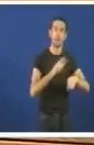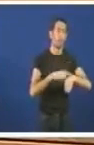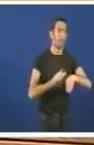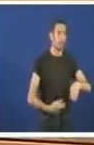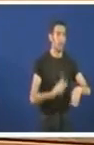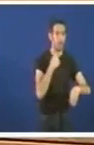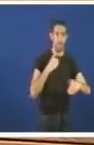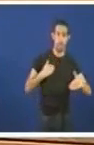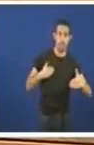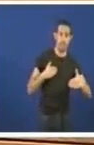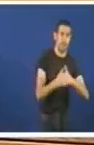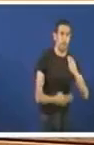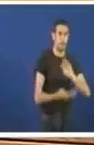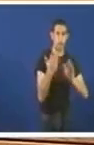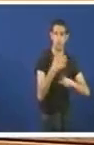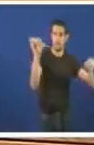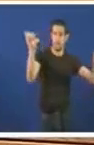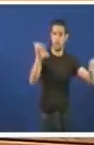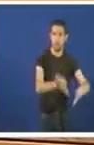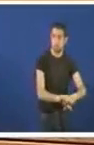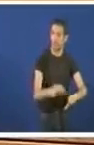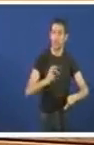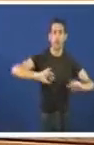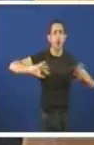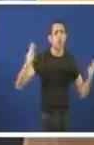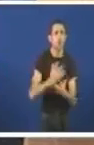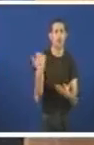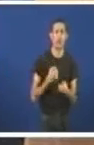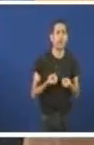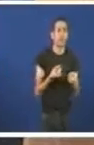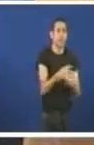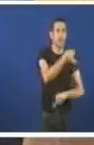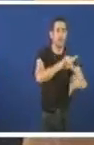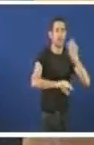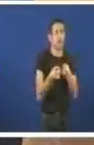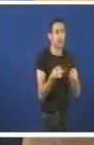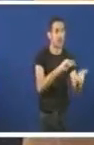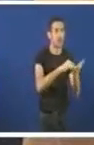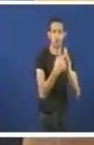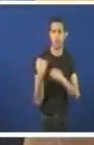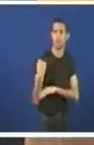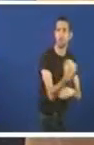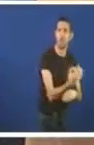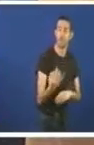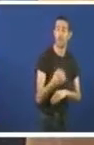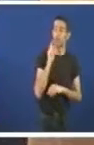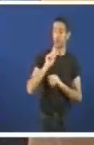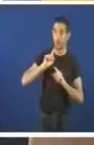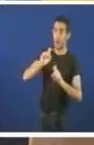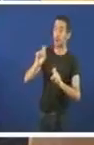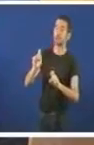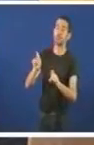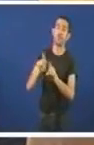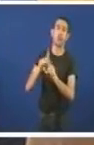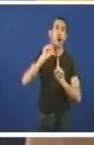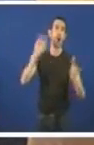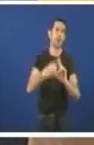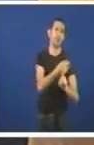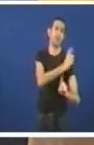É urxente que se adopten decisións xa, porque sin ánimo de ningún tipo de alarmismo, a situación é